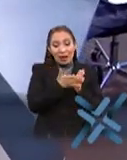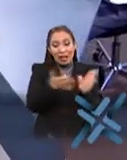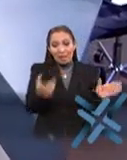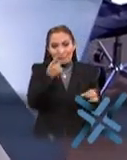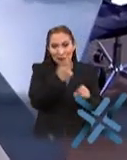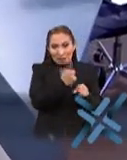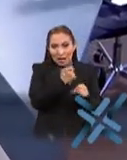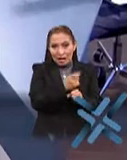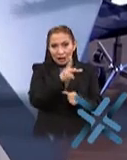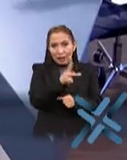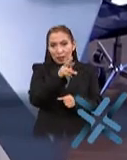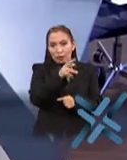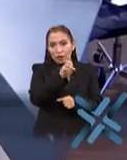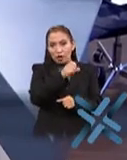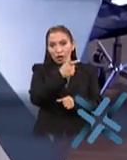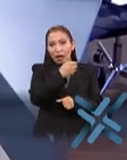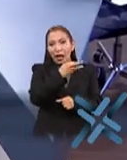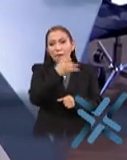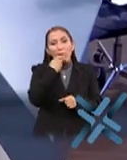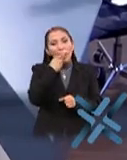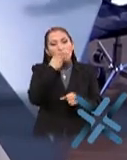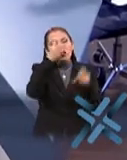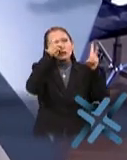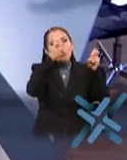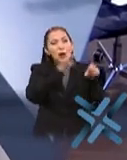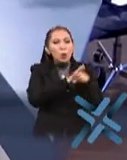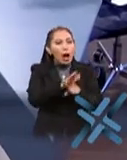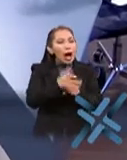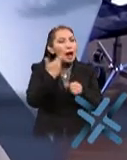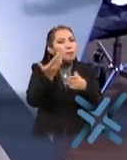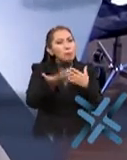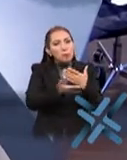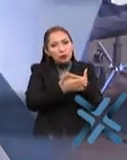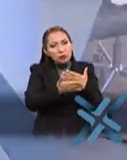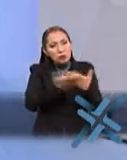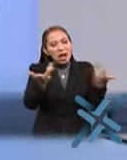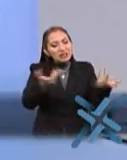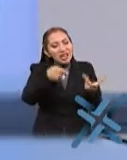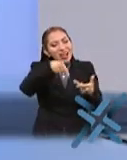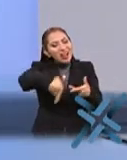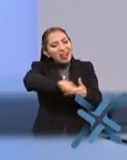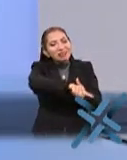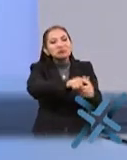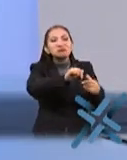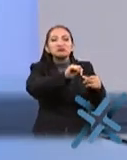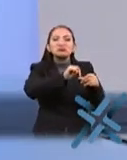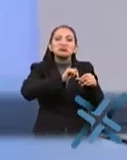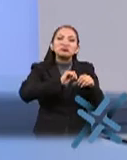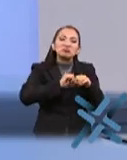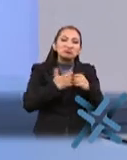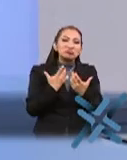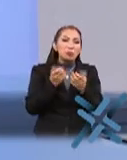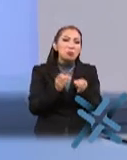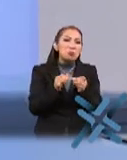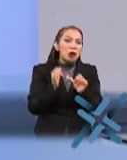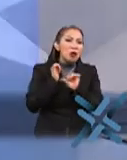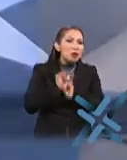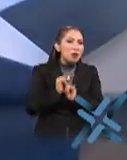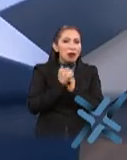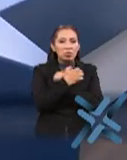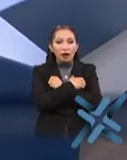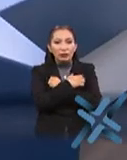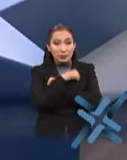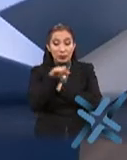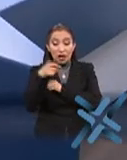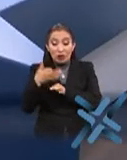primer programa hablamos precisamente de los contenidos, de lo que va a contar esta agencia educativa Y en esta otra